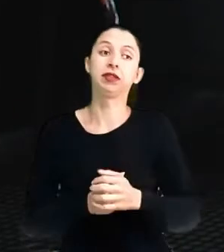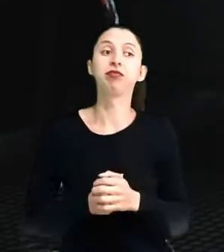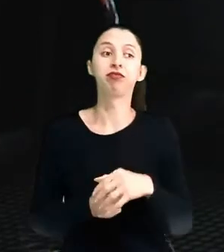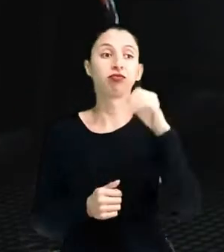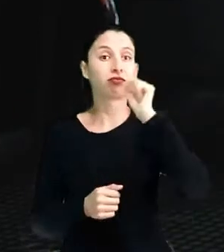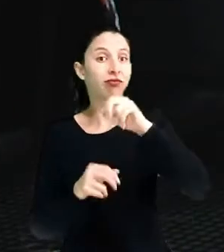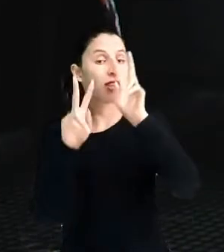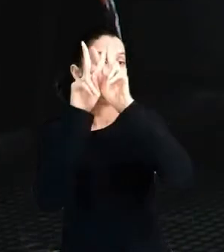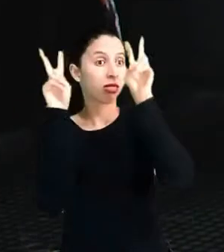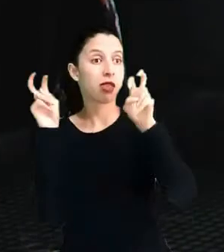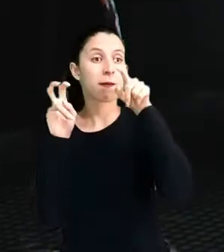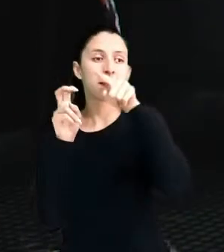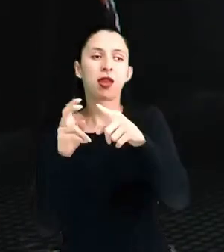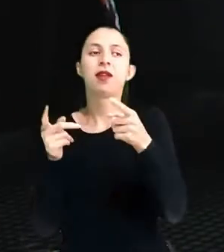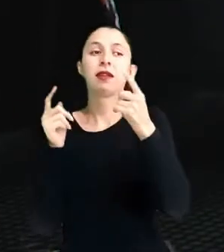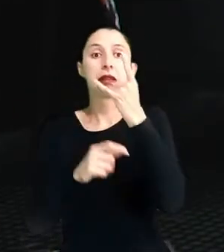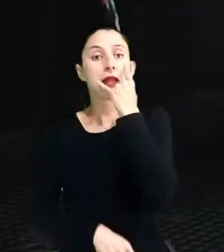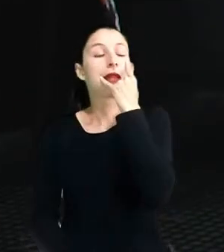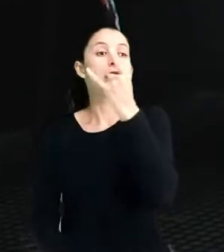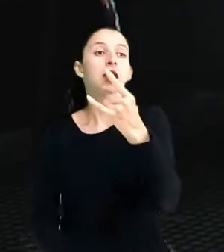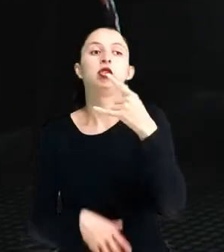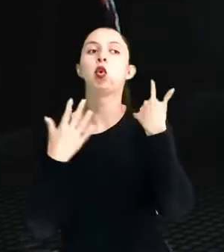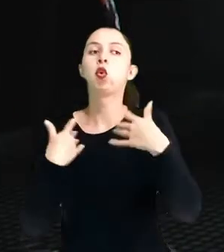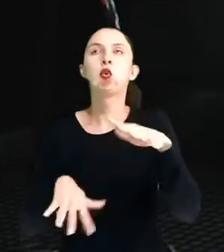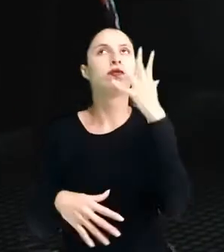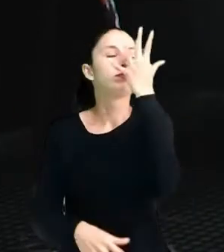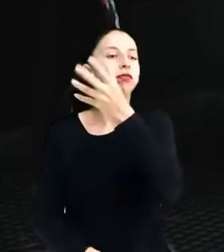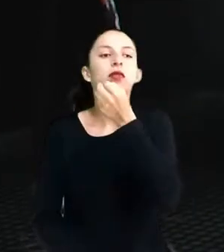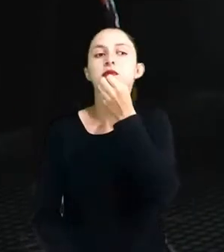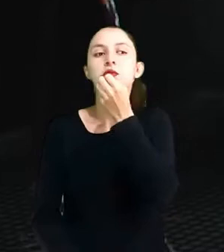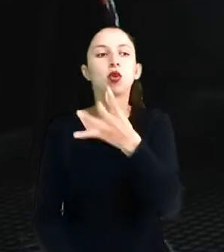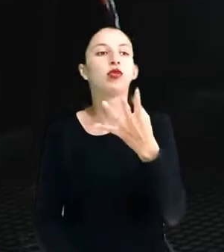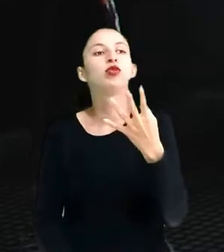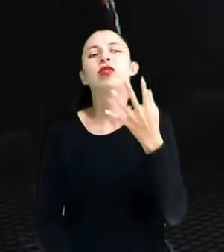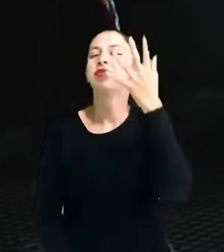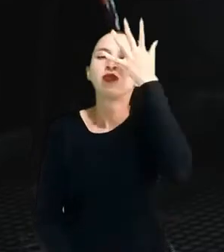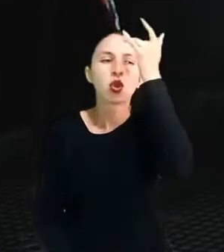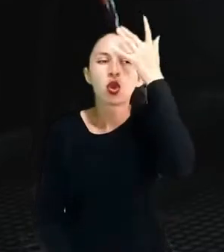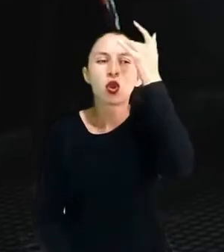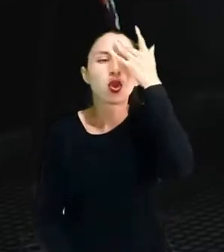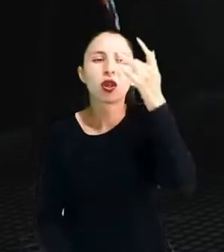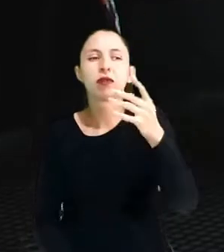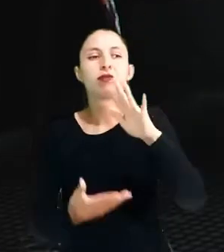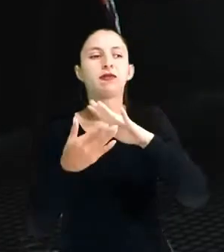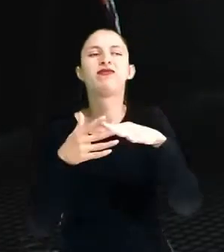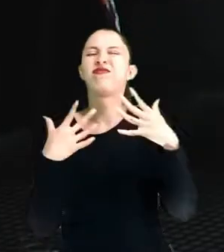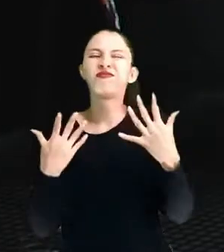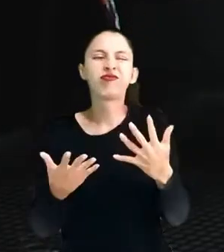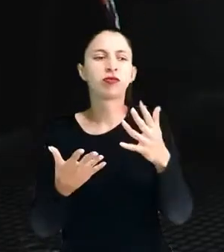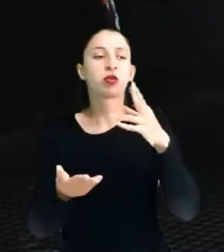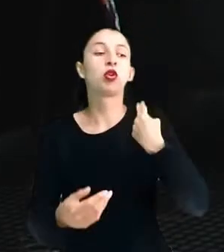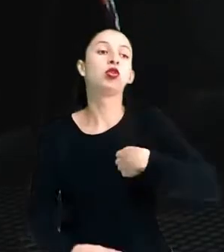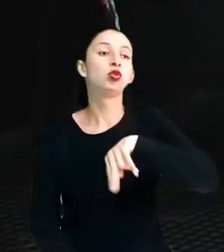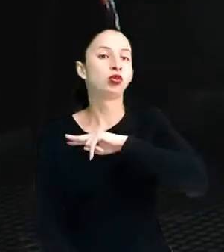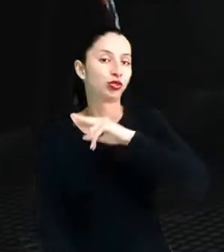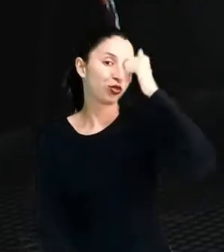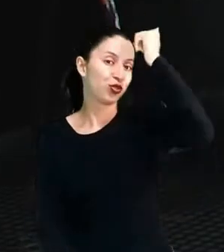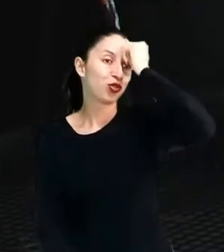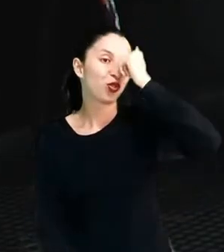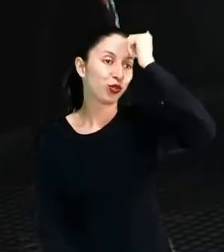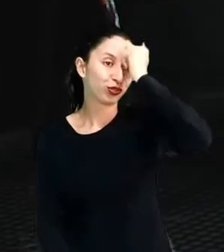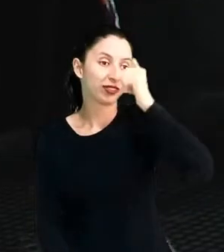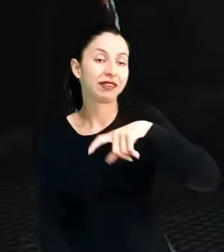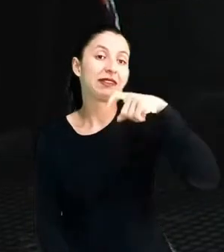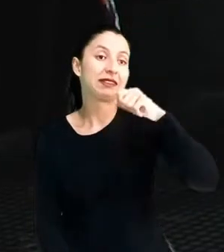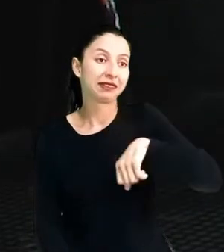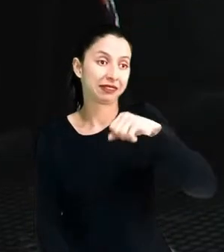tema también interesante, muy bonito, hace parte precisamente de nuestro quehacer, de nuestro trabajo,